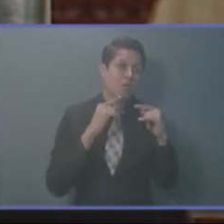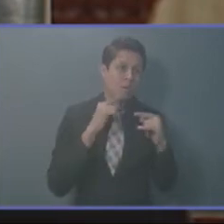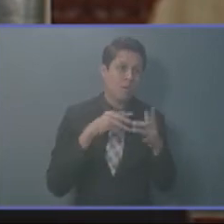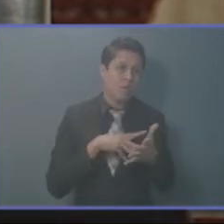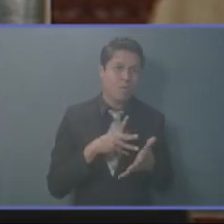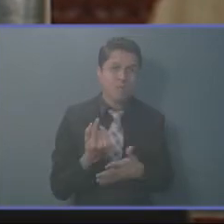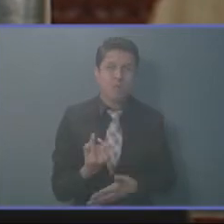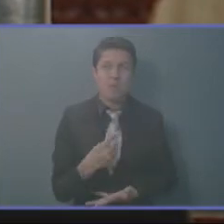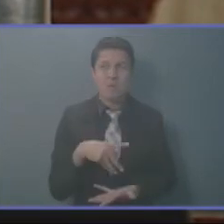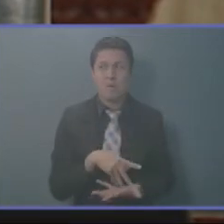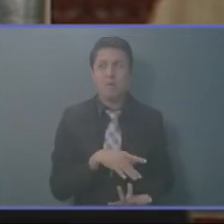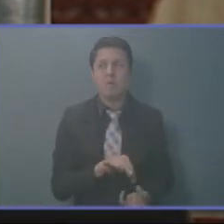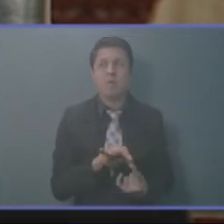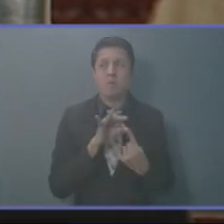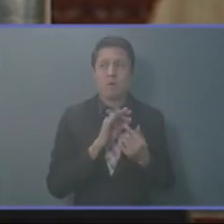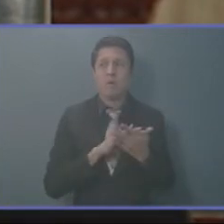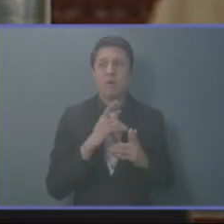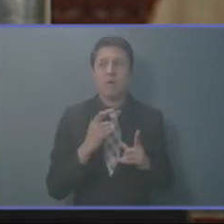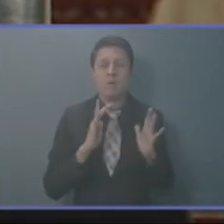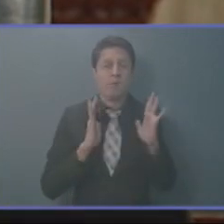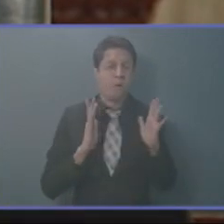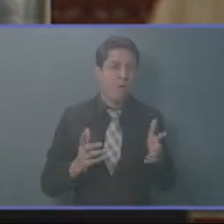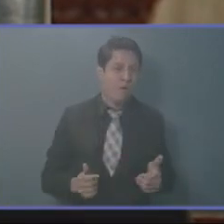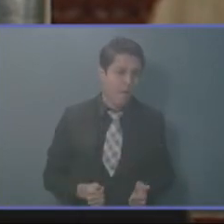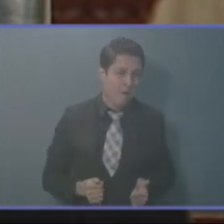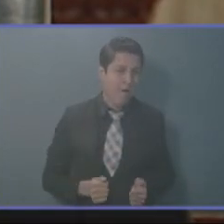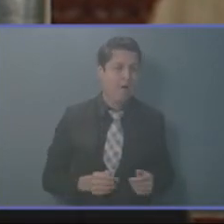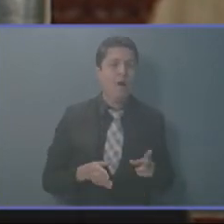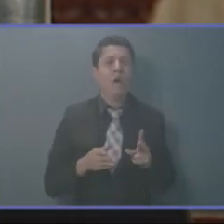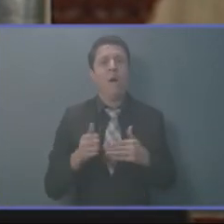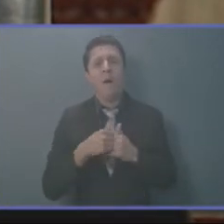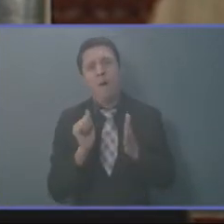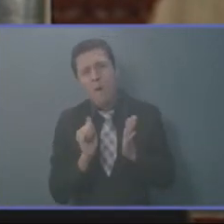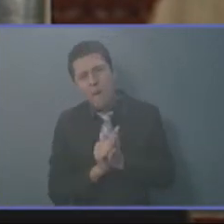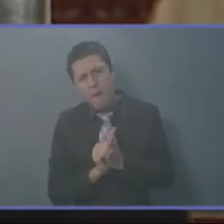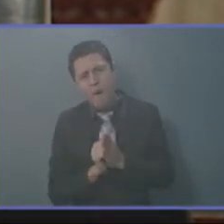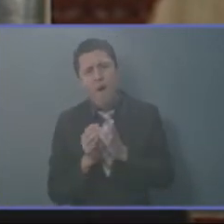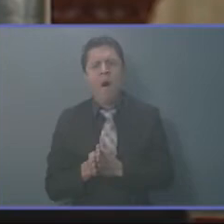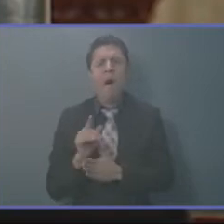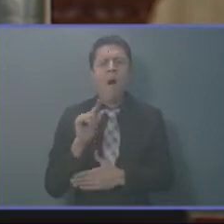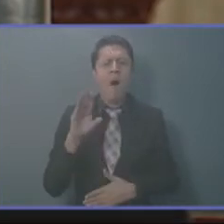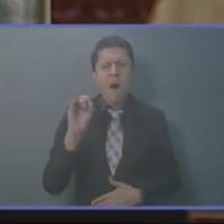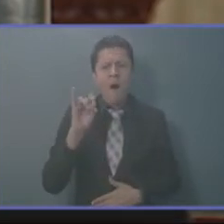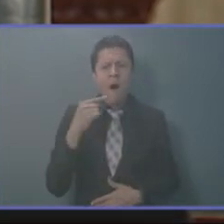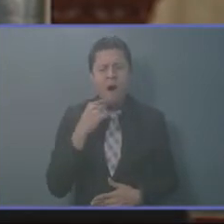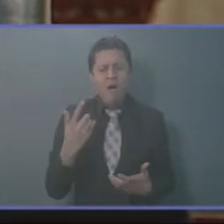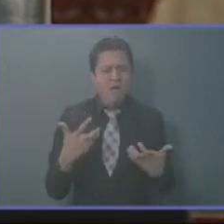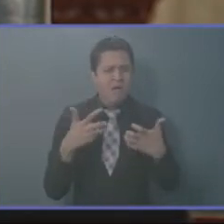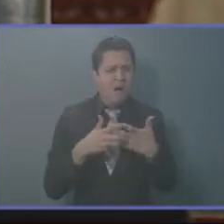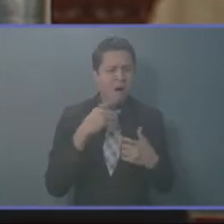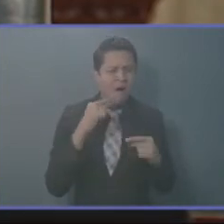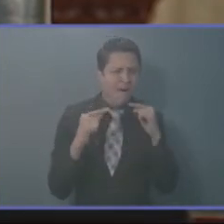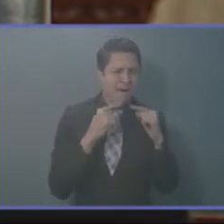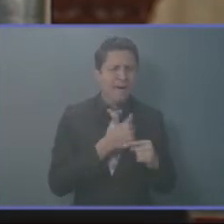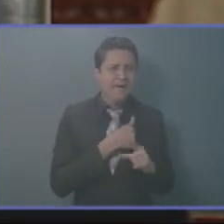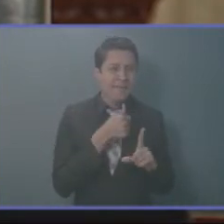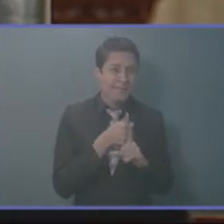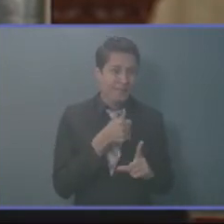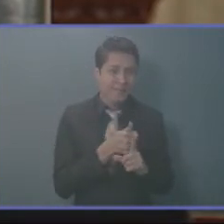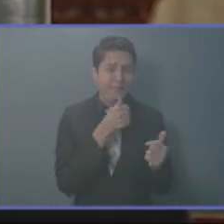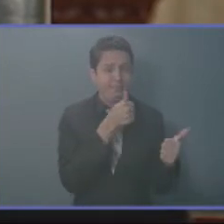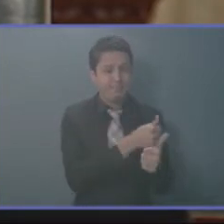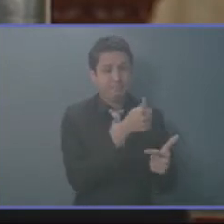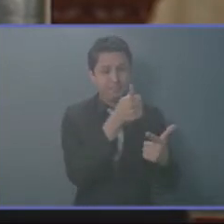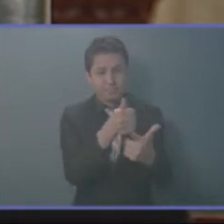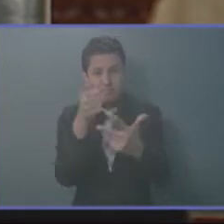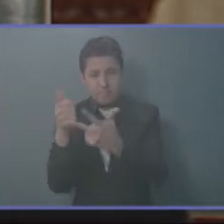del pueblo. Los órganos del gobierno lo ejercerán independientemente dentro de las respectivas atribuciones y competencias que